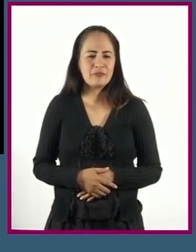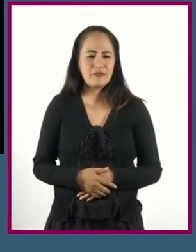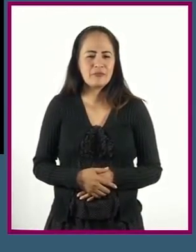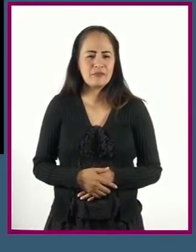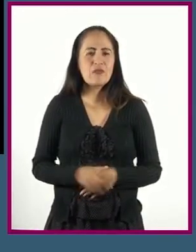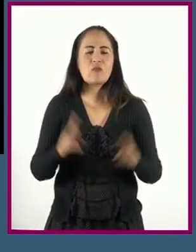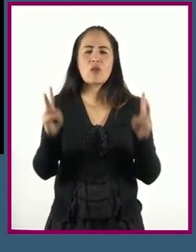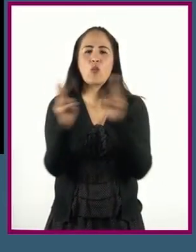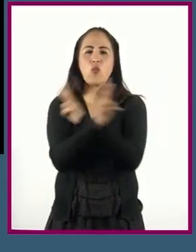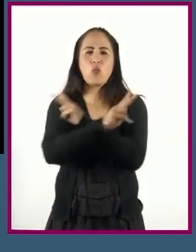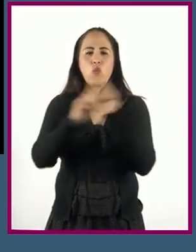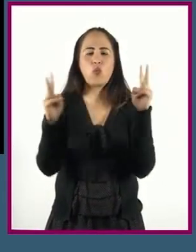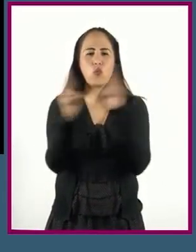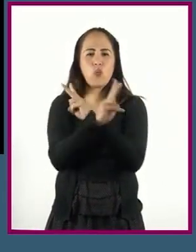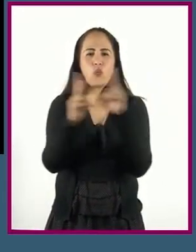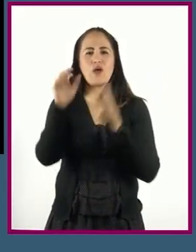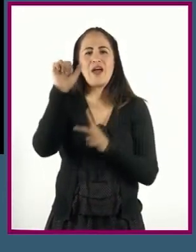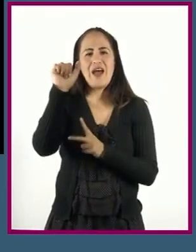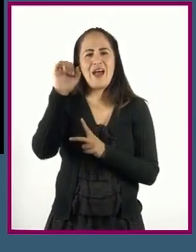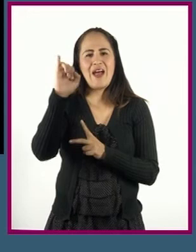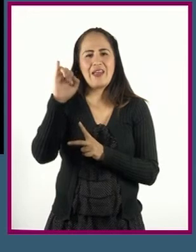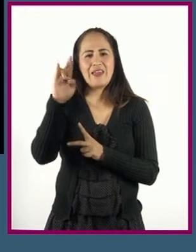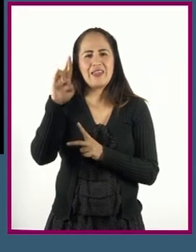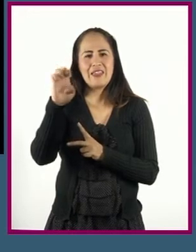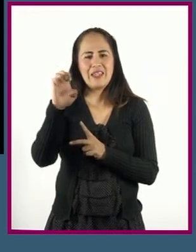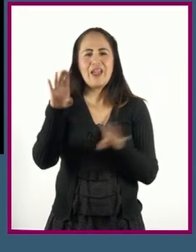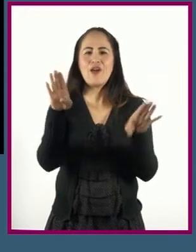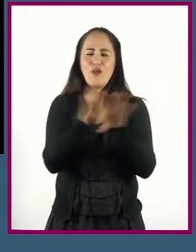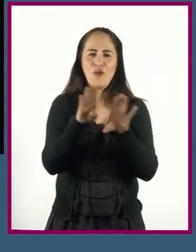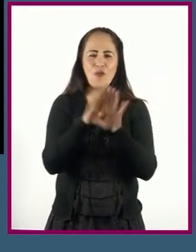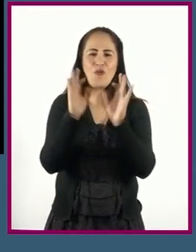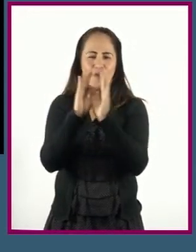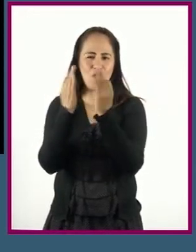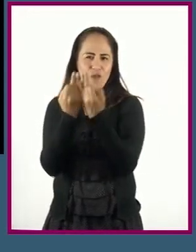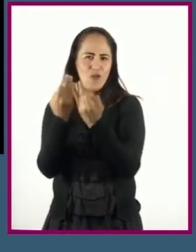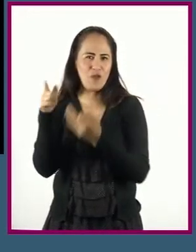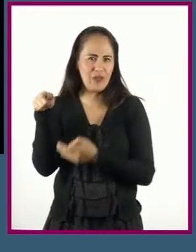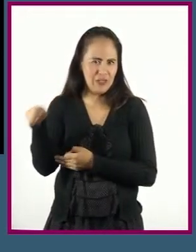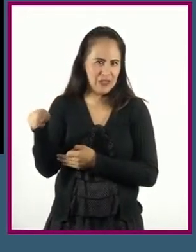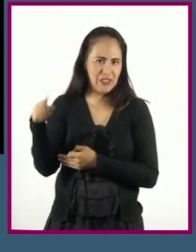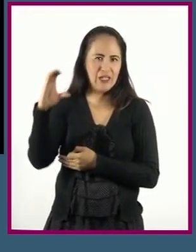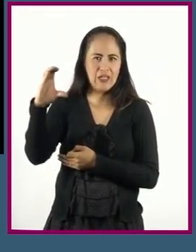proporción del aire mediante el modelo corpuscular.